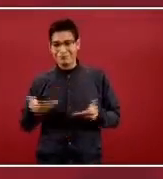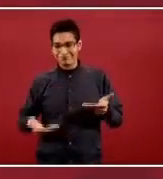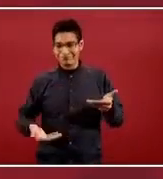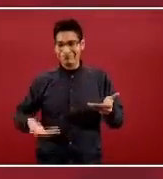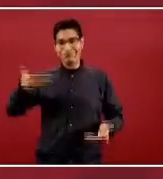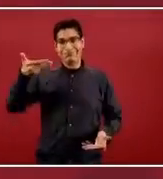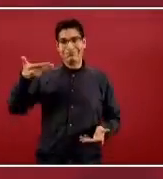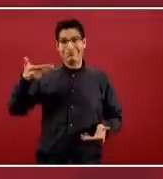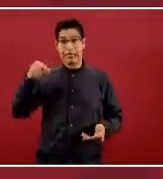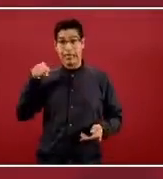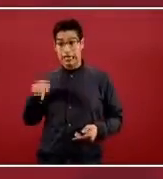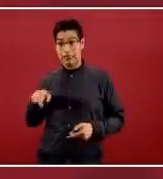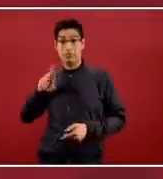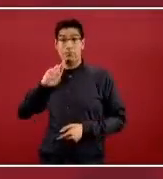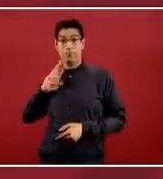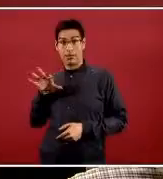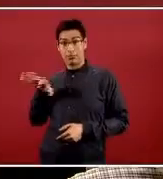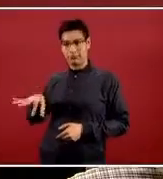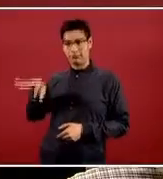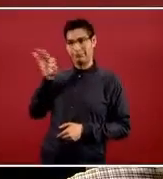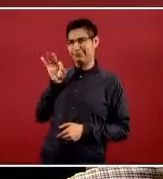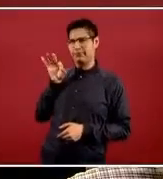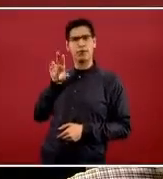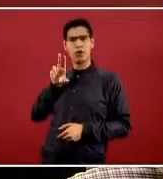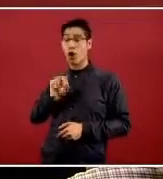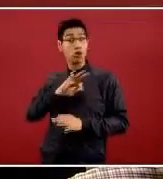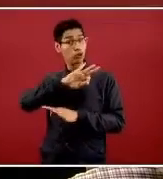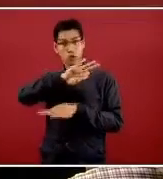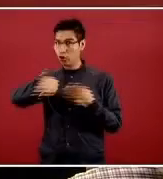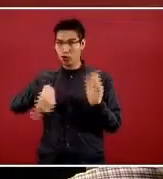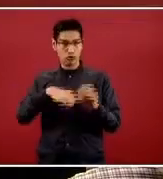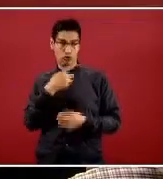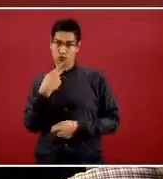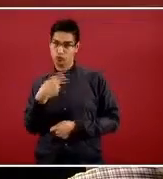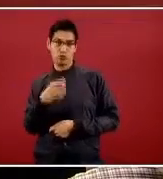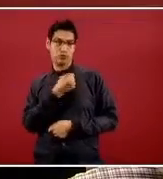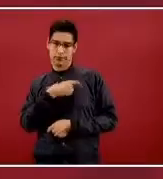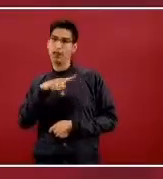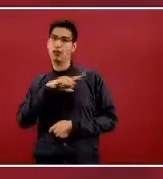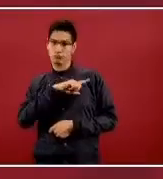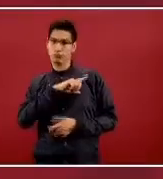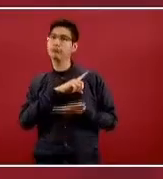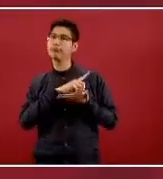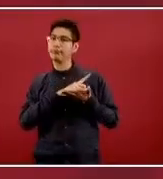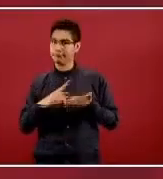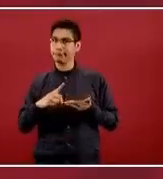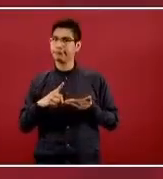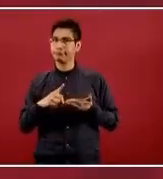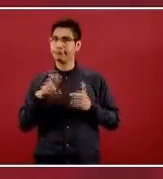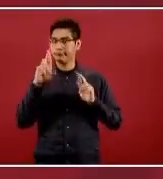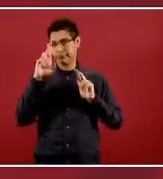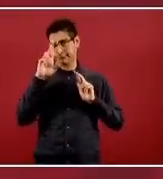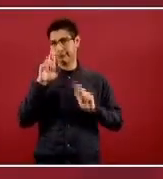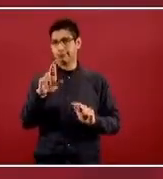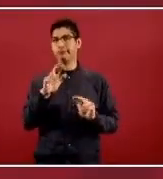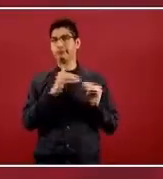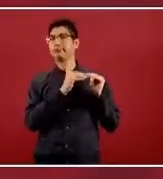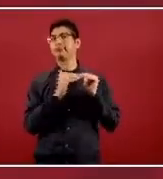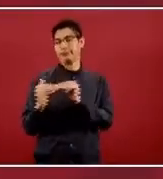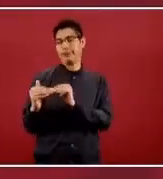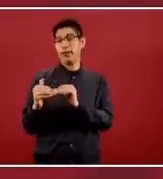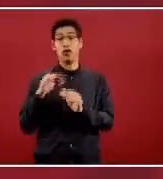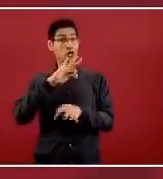Todas hombres y mujeres que vivan en México tienen derecho a la protección de la salud. Es un derecho constitucional. Entonces, todo mundo merece